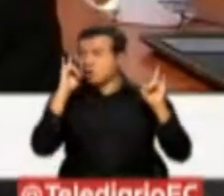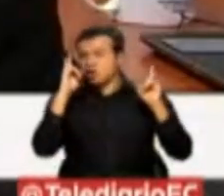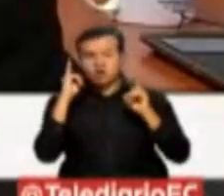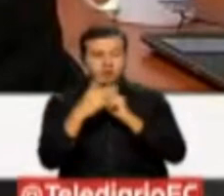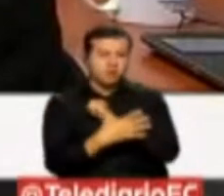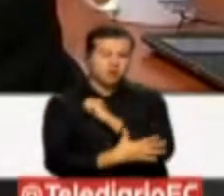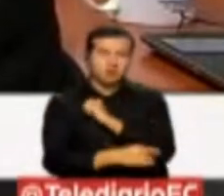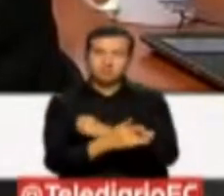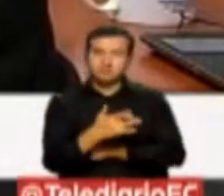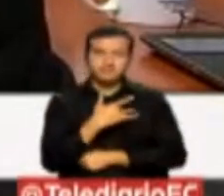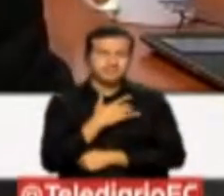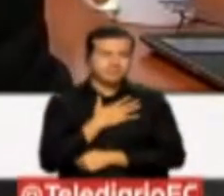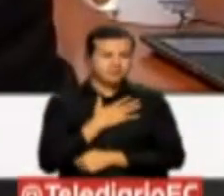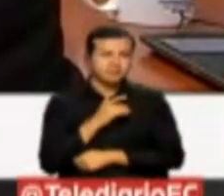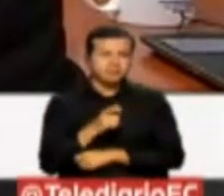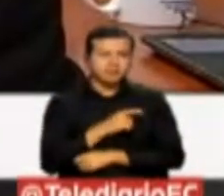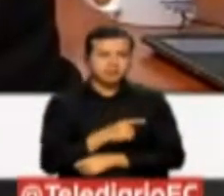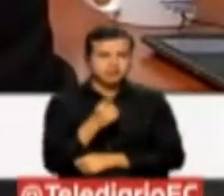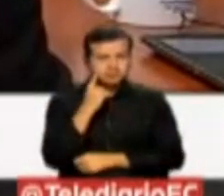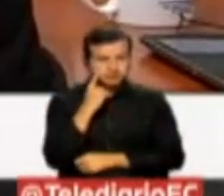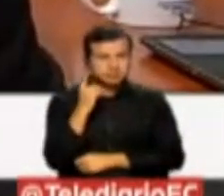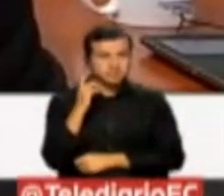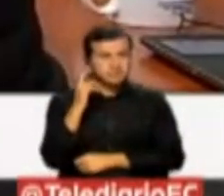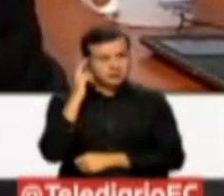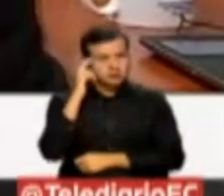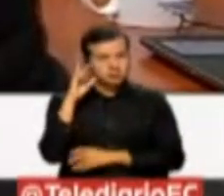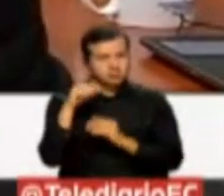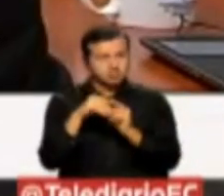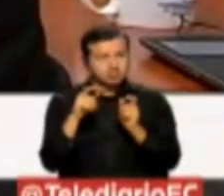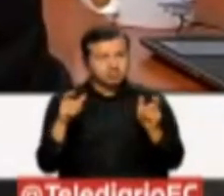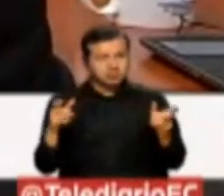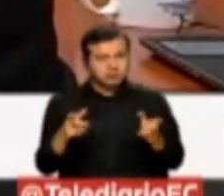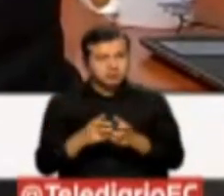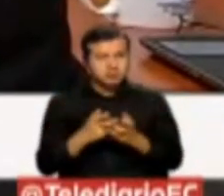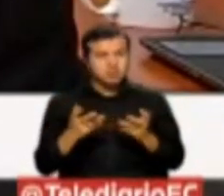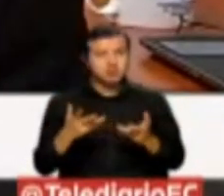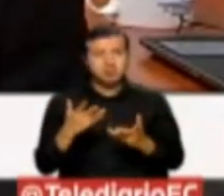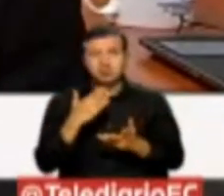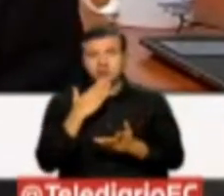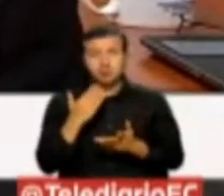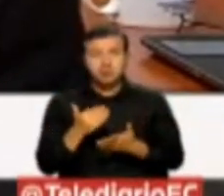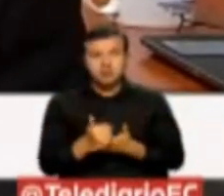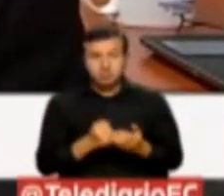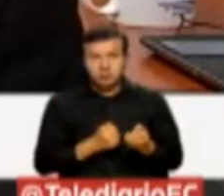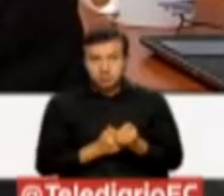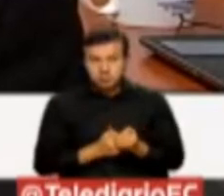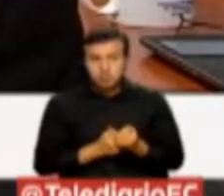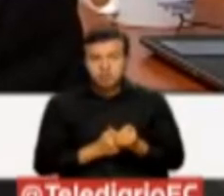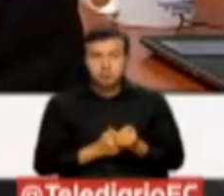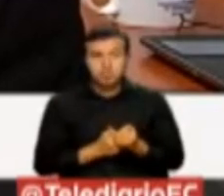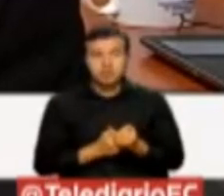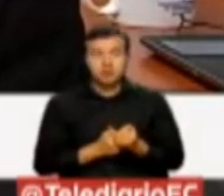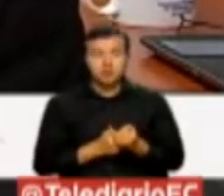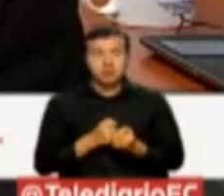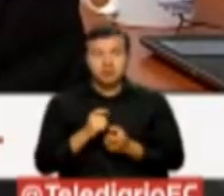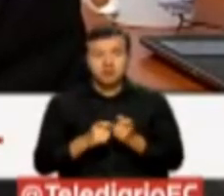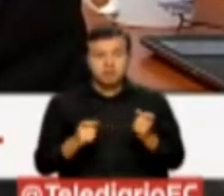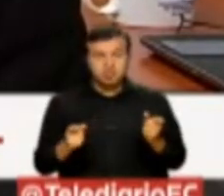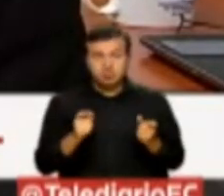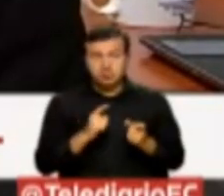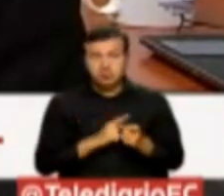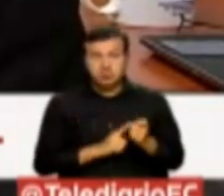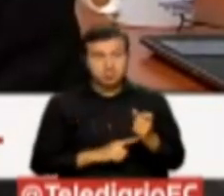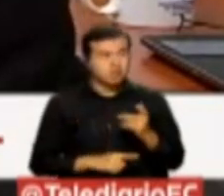hechos lamentables nos deben servir esencialmente para reflexionar todos y todas a no contribuir a que siga manteniéndose